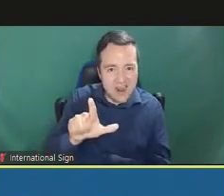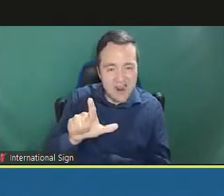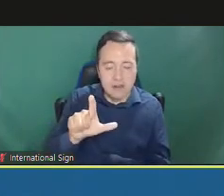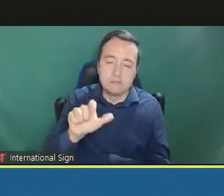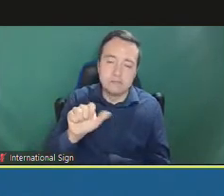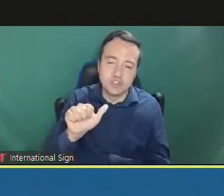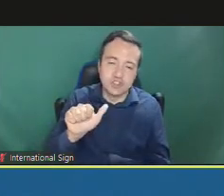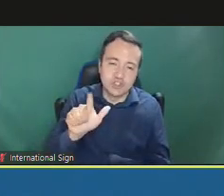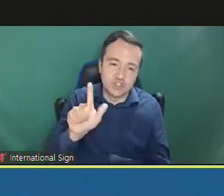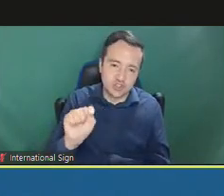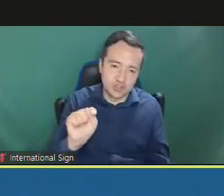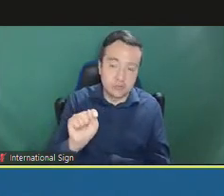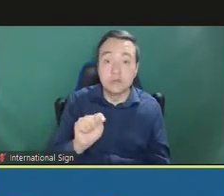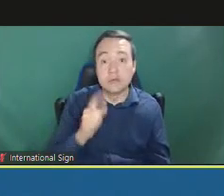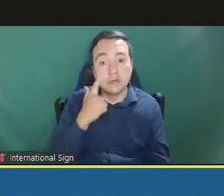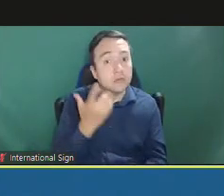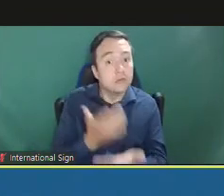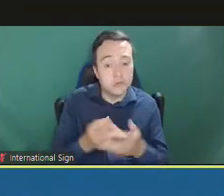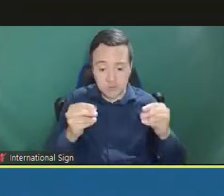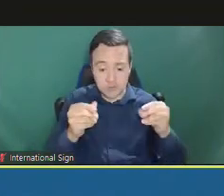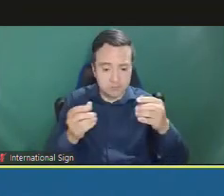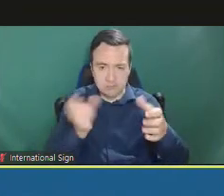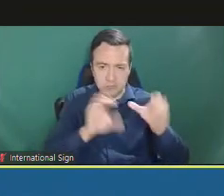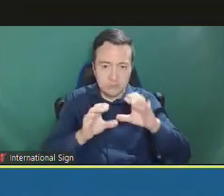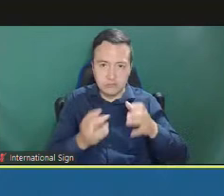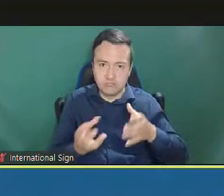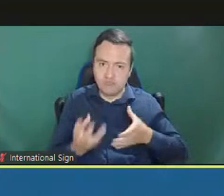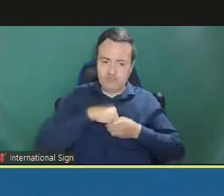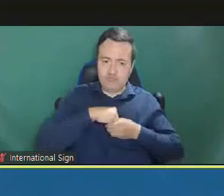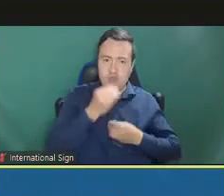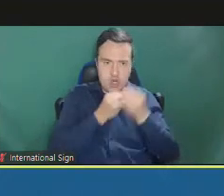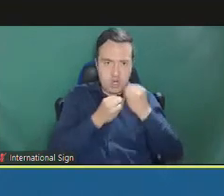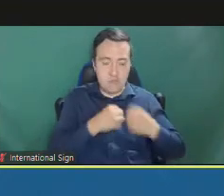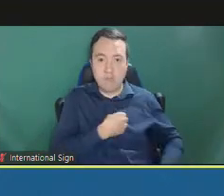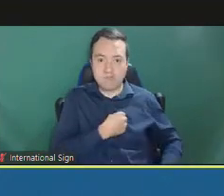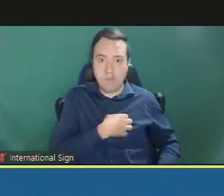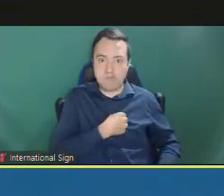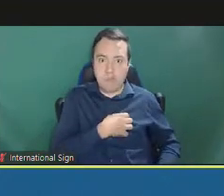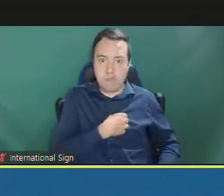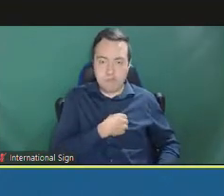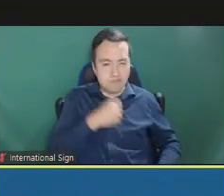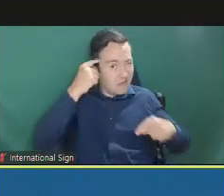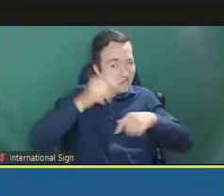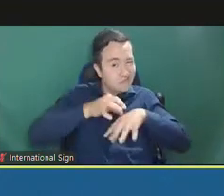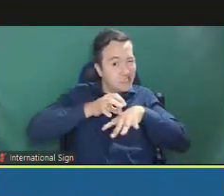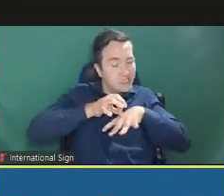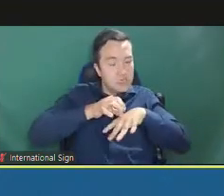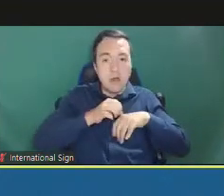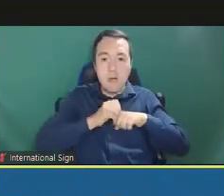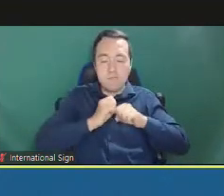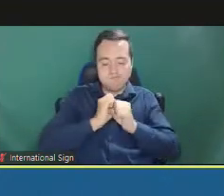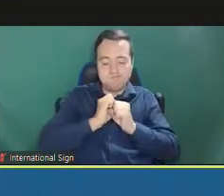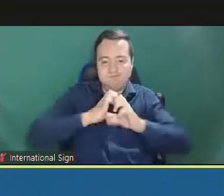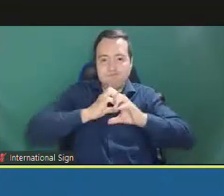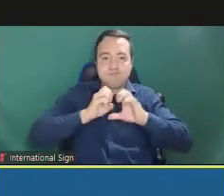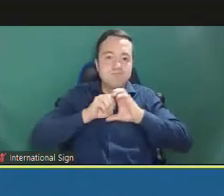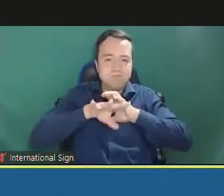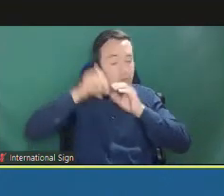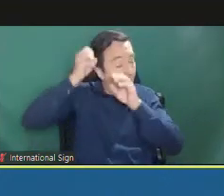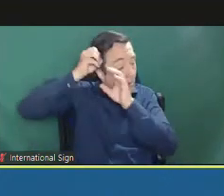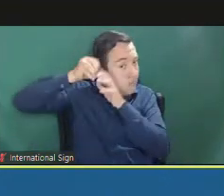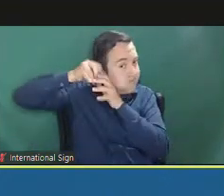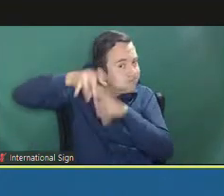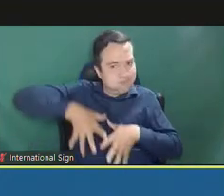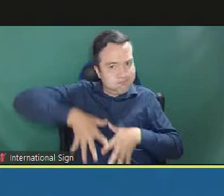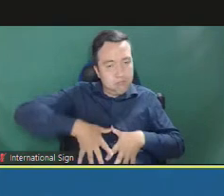la mortalidad y cardiopatías y derrames cerebrales bajo ha lanzado una herramienta de prevención de cardiopatías